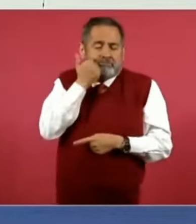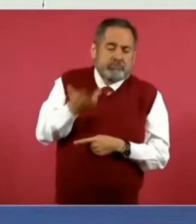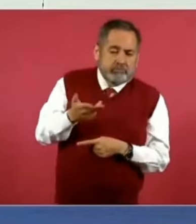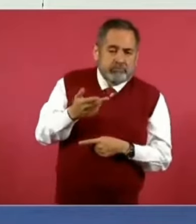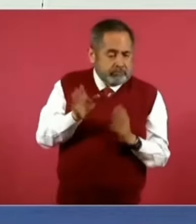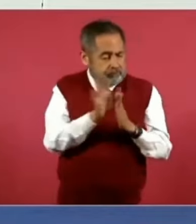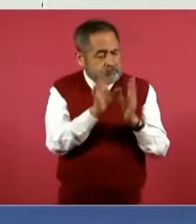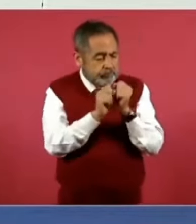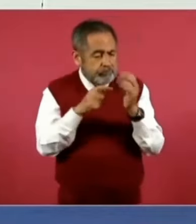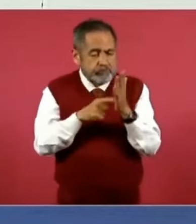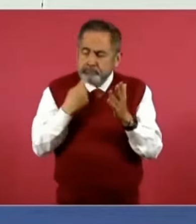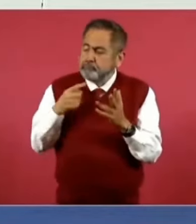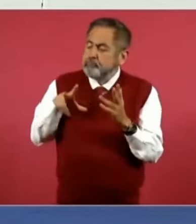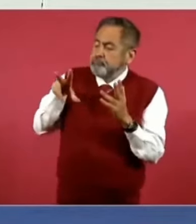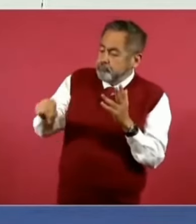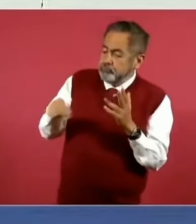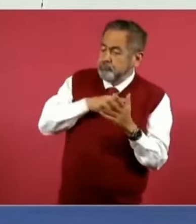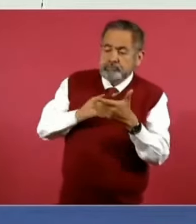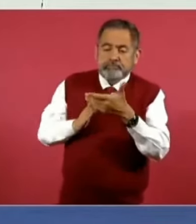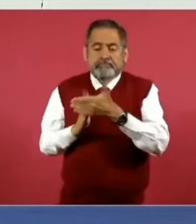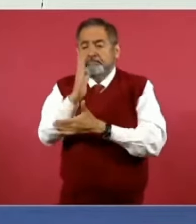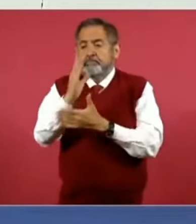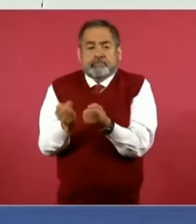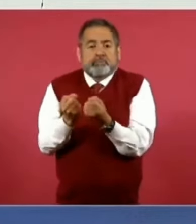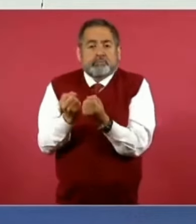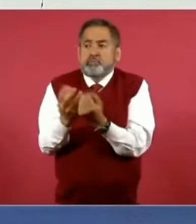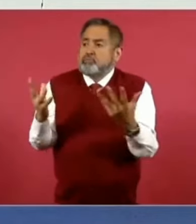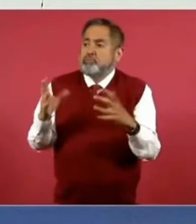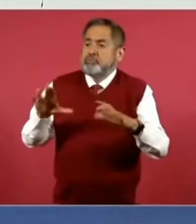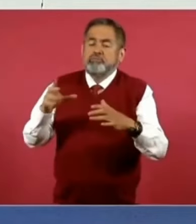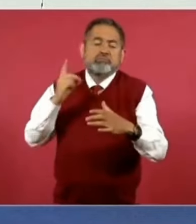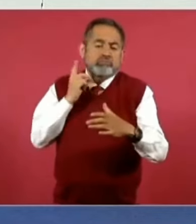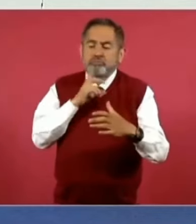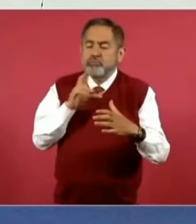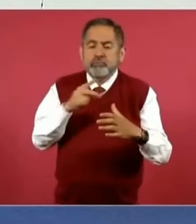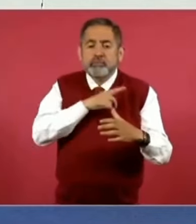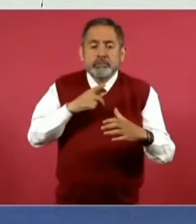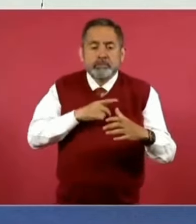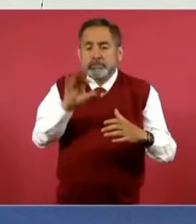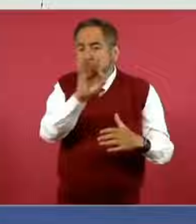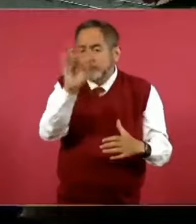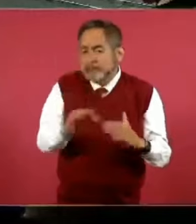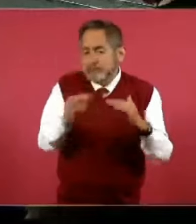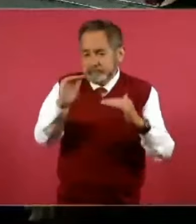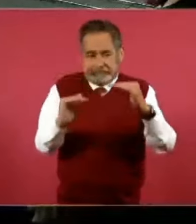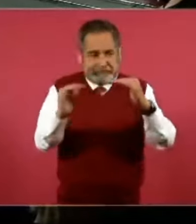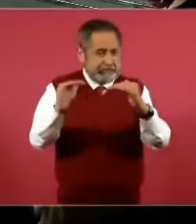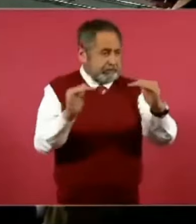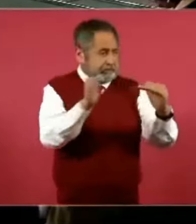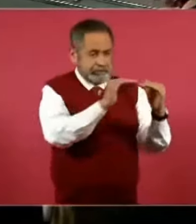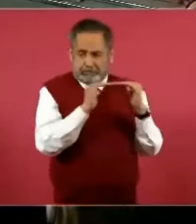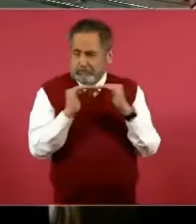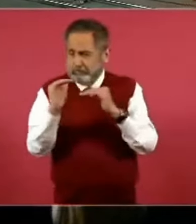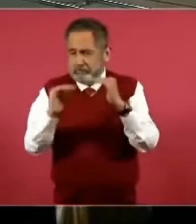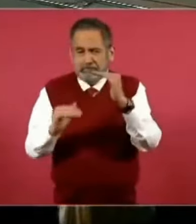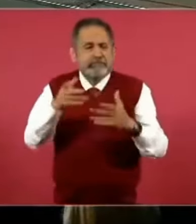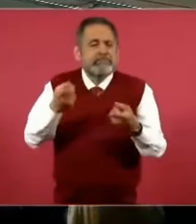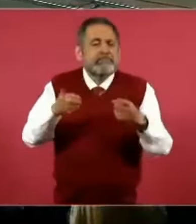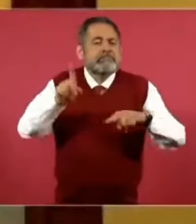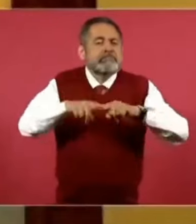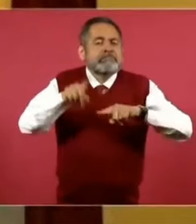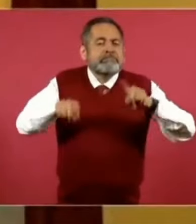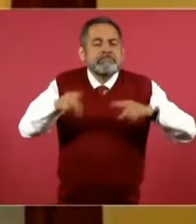precisamente para para que haya correlación entre el porcentaje de votos obtenidos y el porcentaje de curules